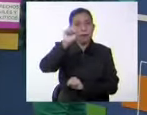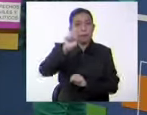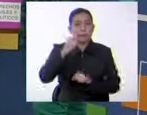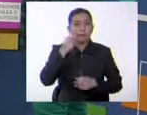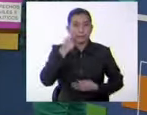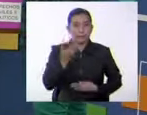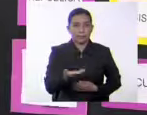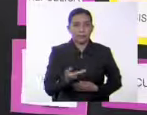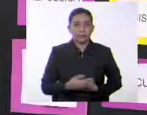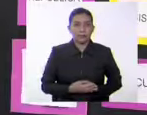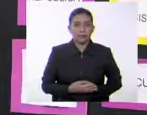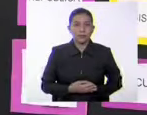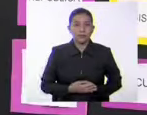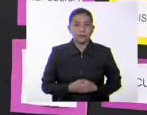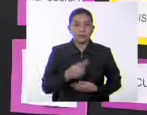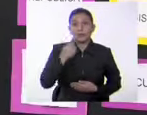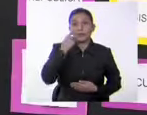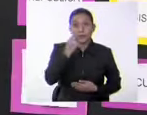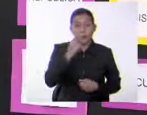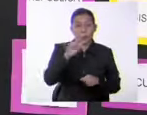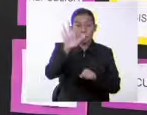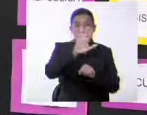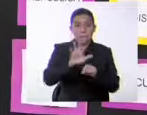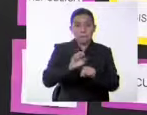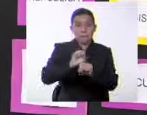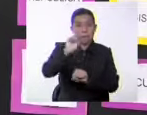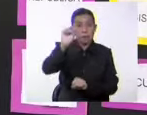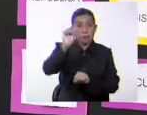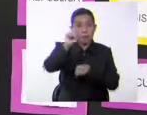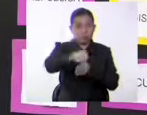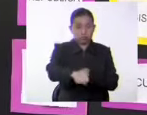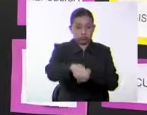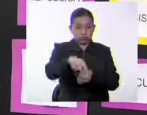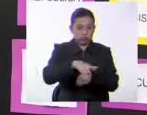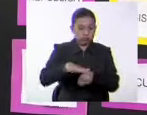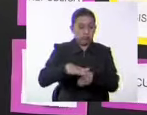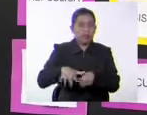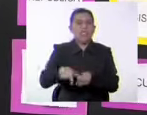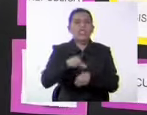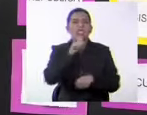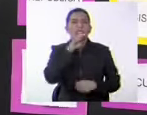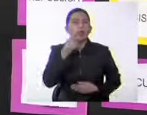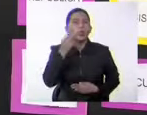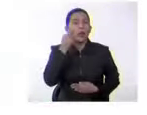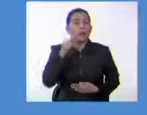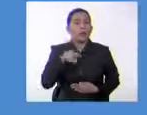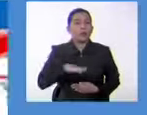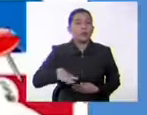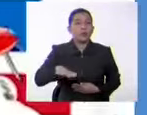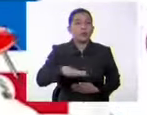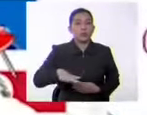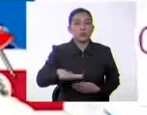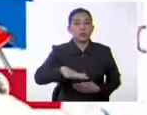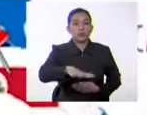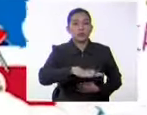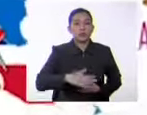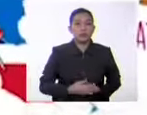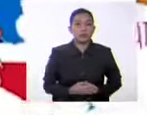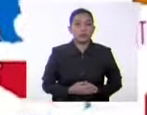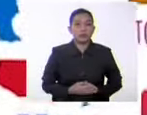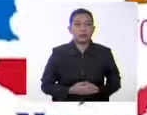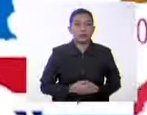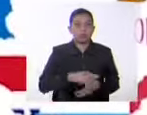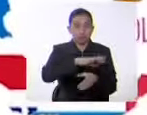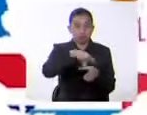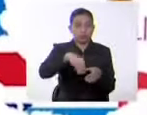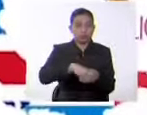Bueno, observamos en el mapa cuáles eran esas provincias, como dijimos anteriormente, que integraban